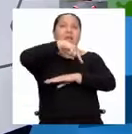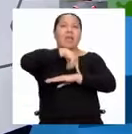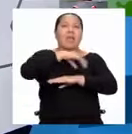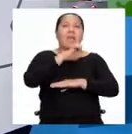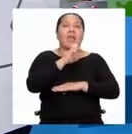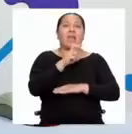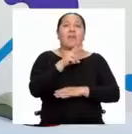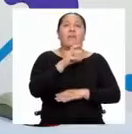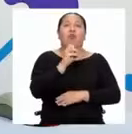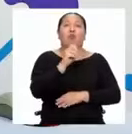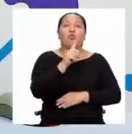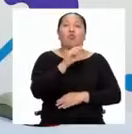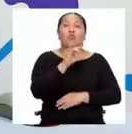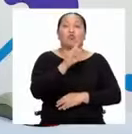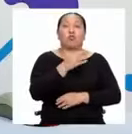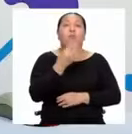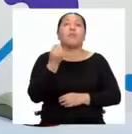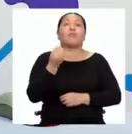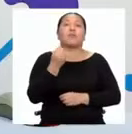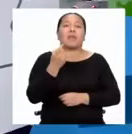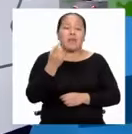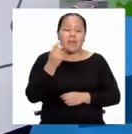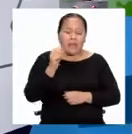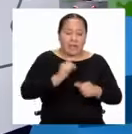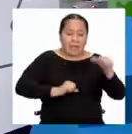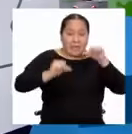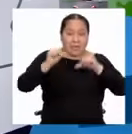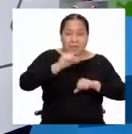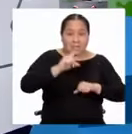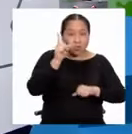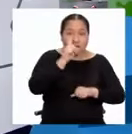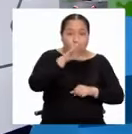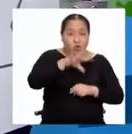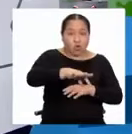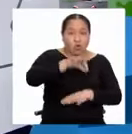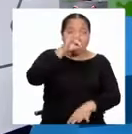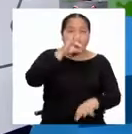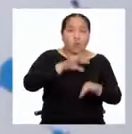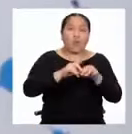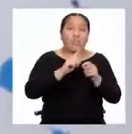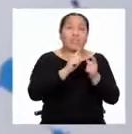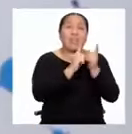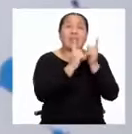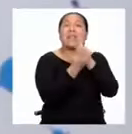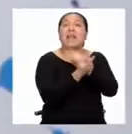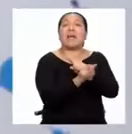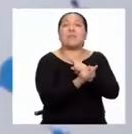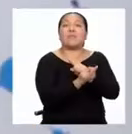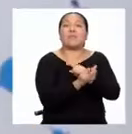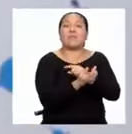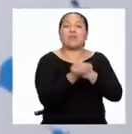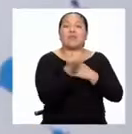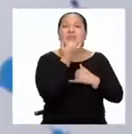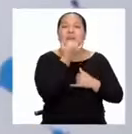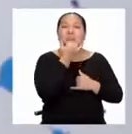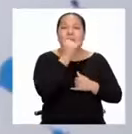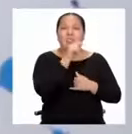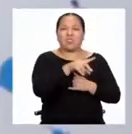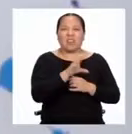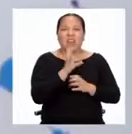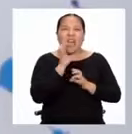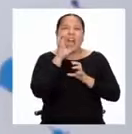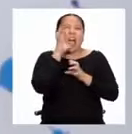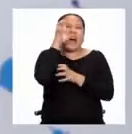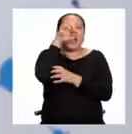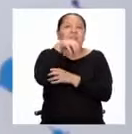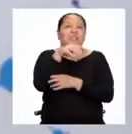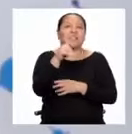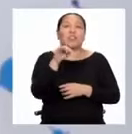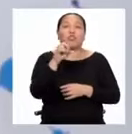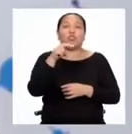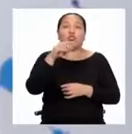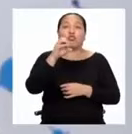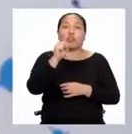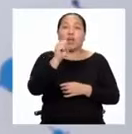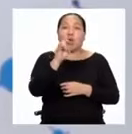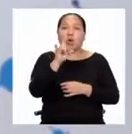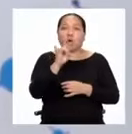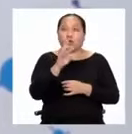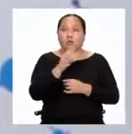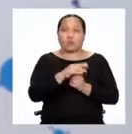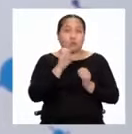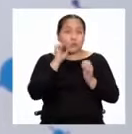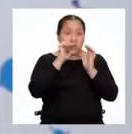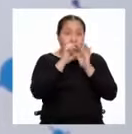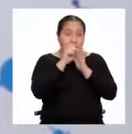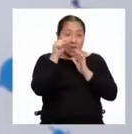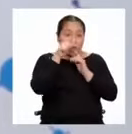eslabón perdido. Veamos hasta dónde ha llegado la ciencia. ¿Qué pasó con los dinosaurios? Por ejemplo, en ellos está